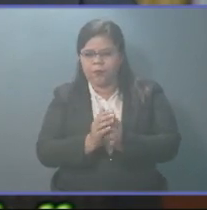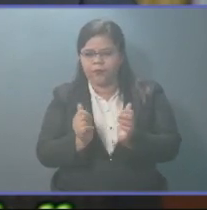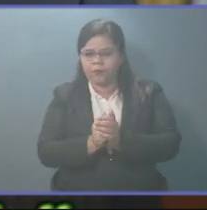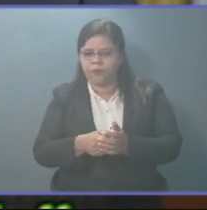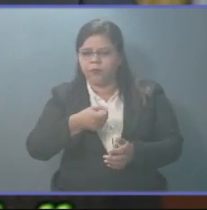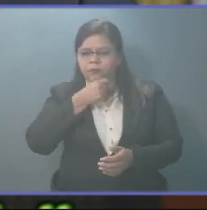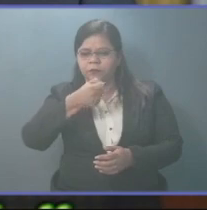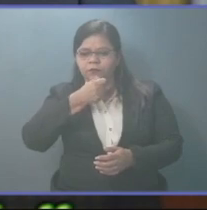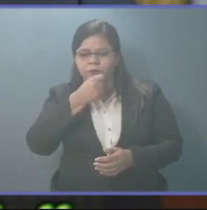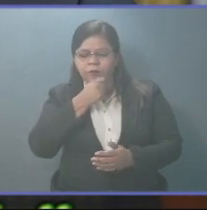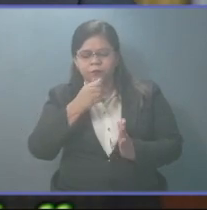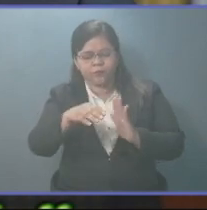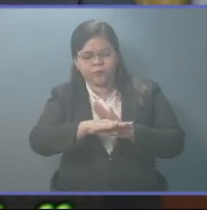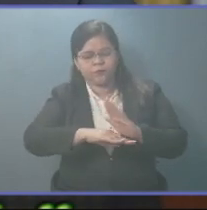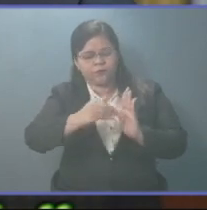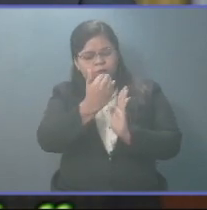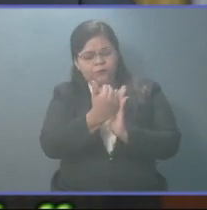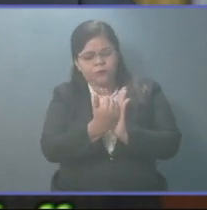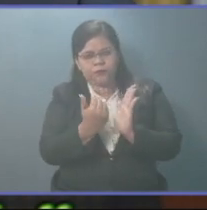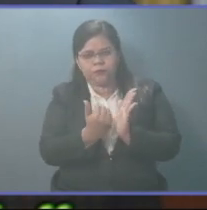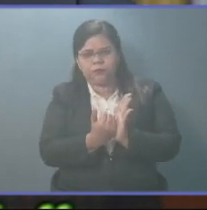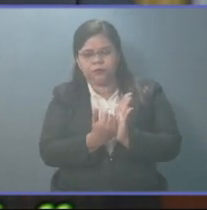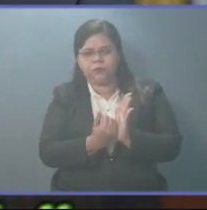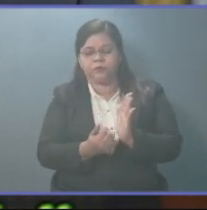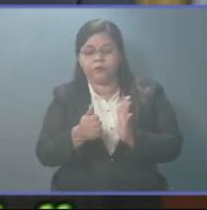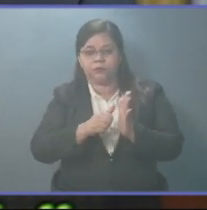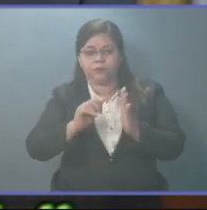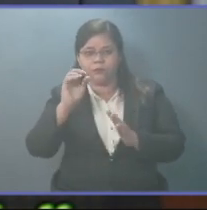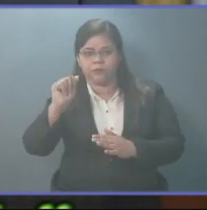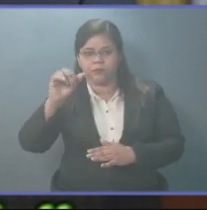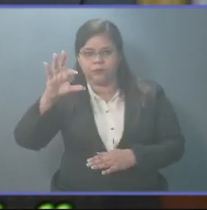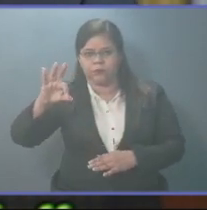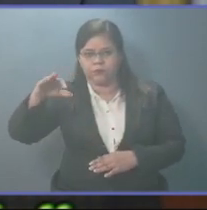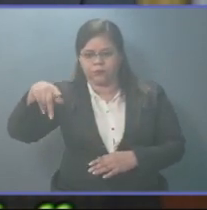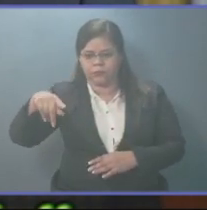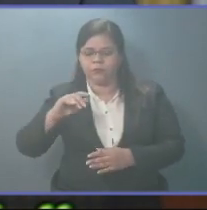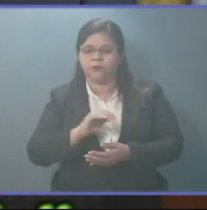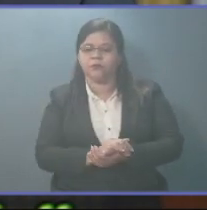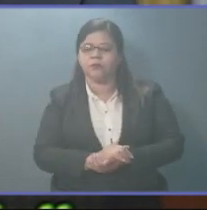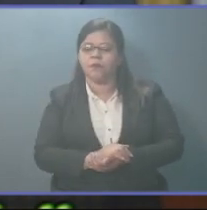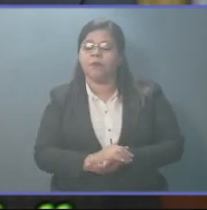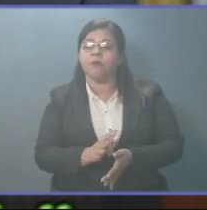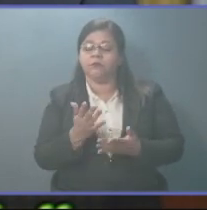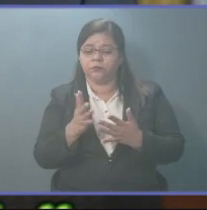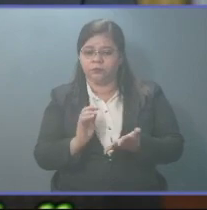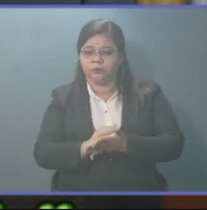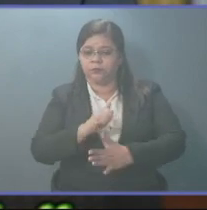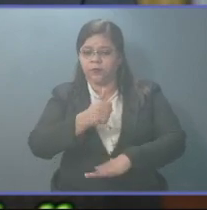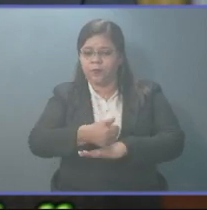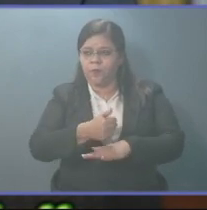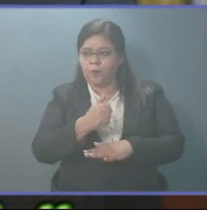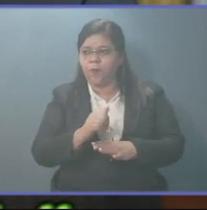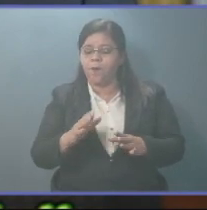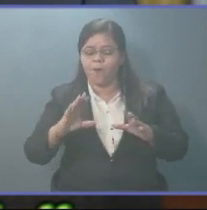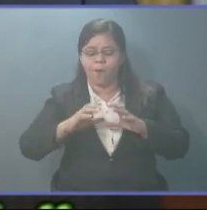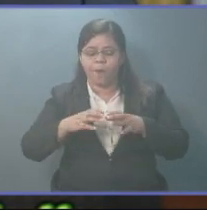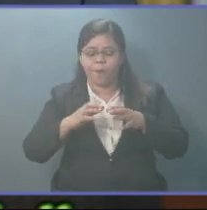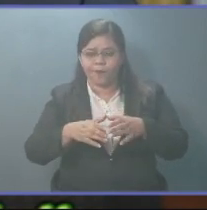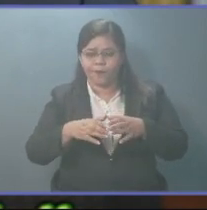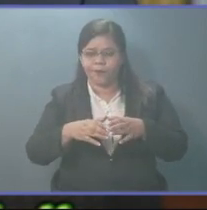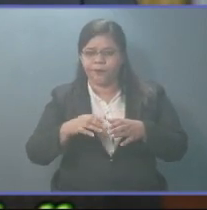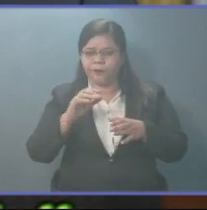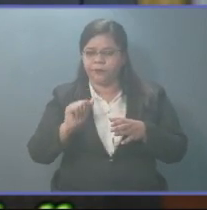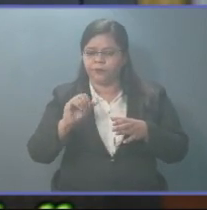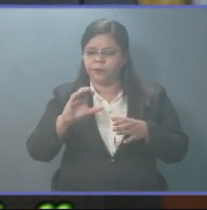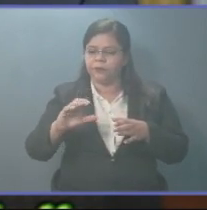las administradoras de fondos de pensiones. Además, se incorporó la creación de un comité actuarial con el